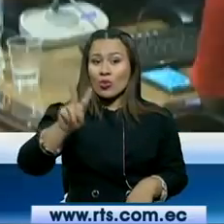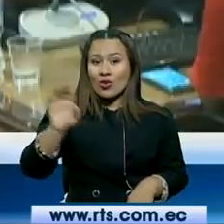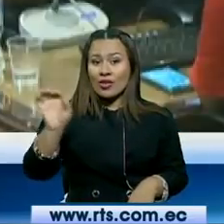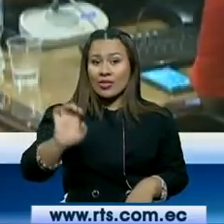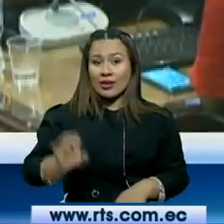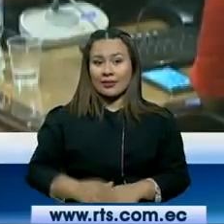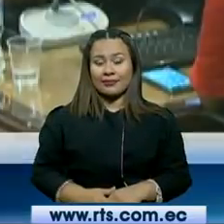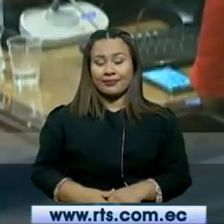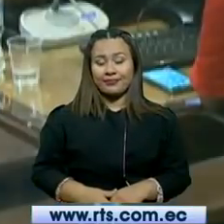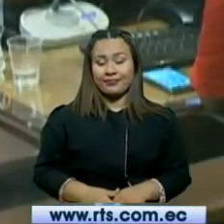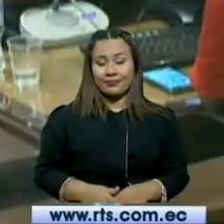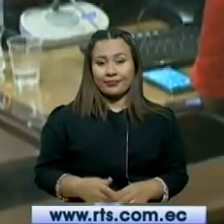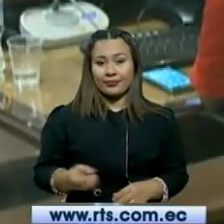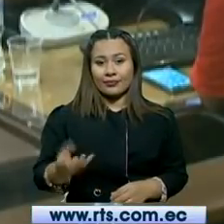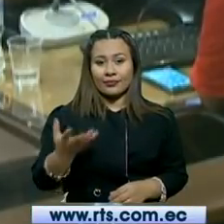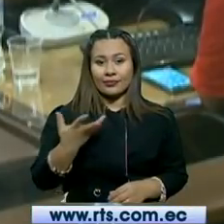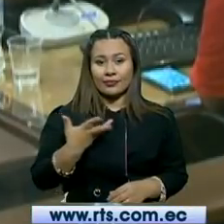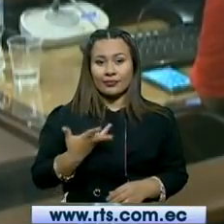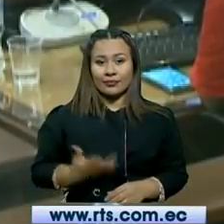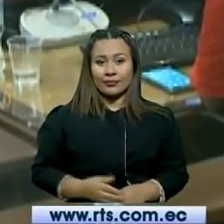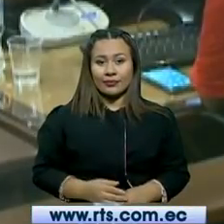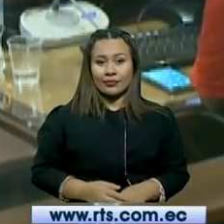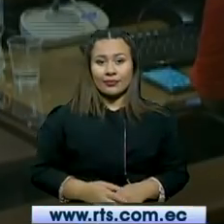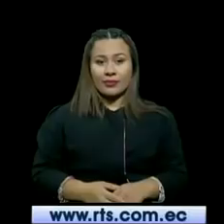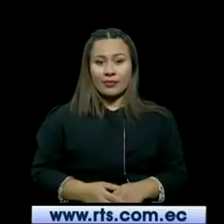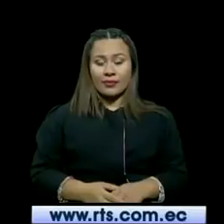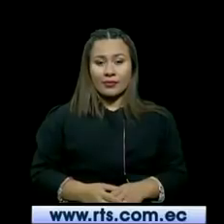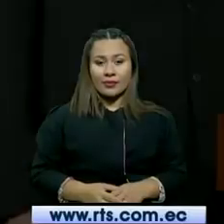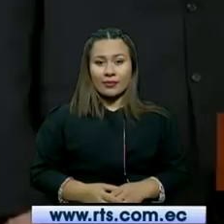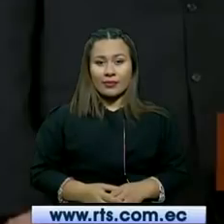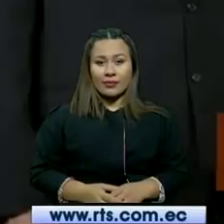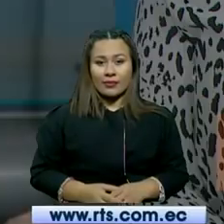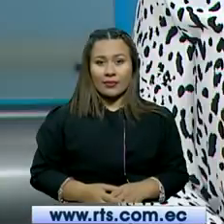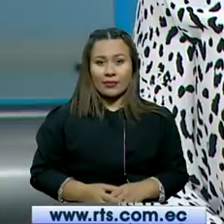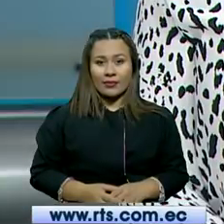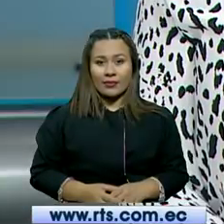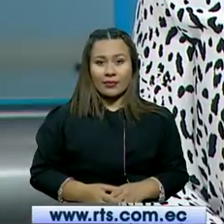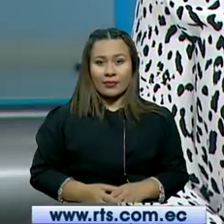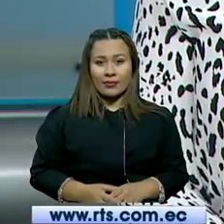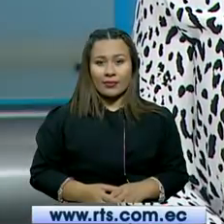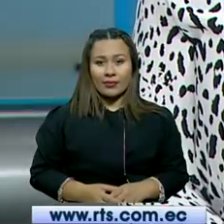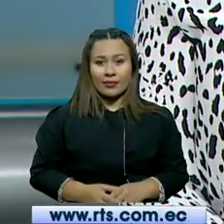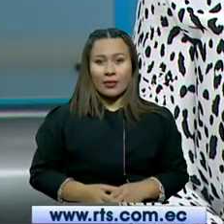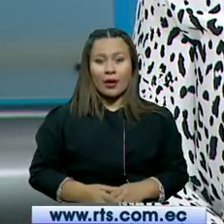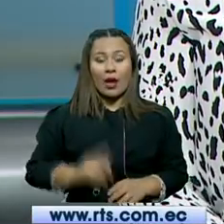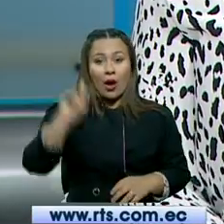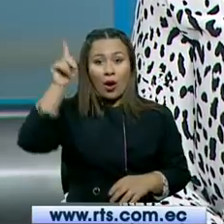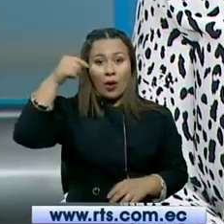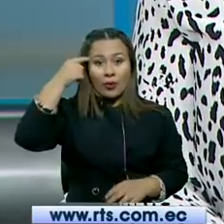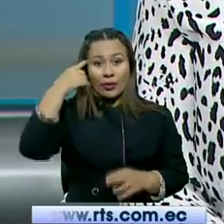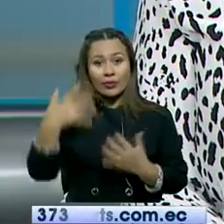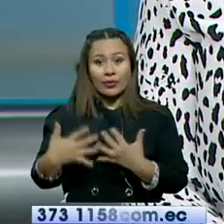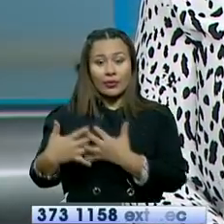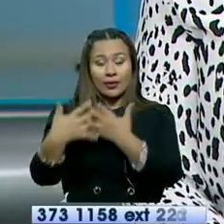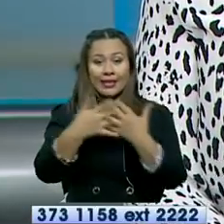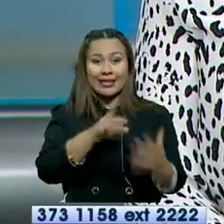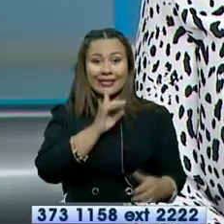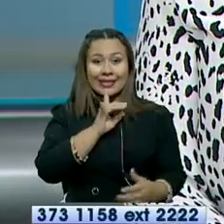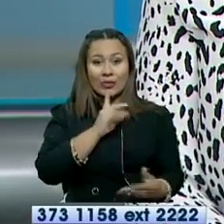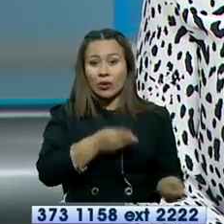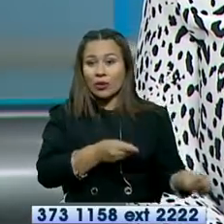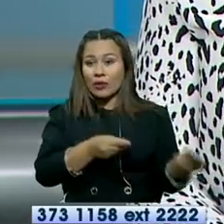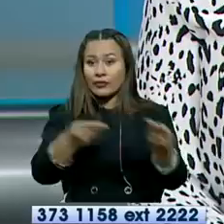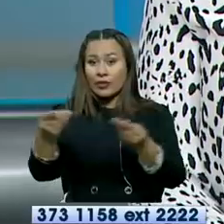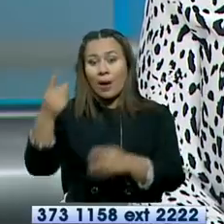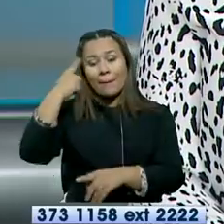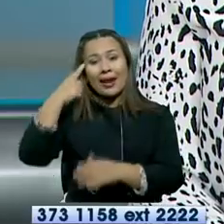Informó Javier Gallo. El gobierno estadounidense dio su beneplácito para